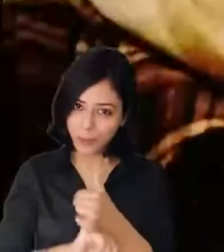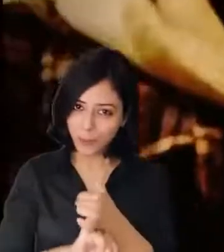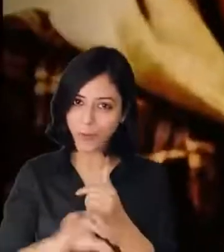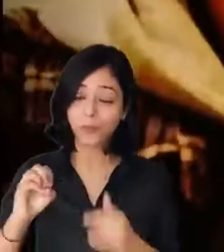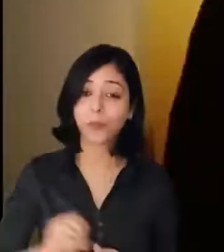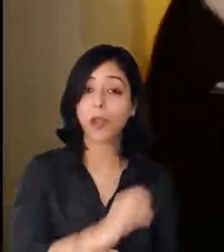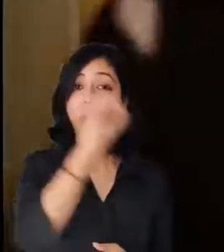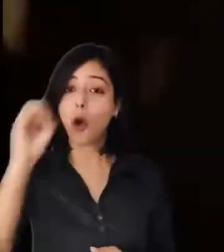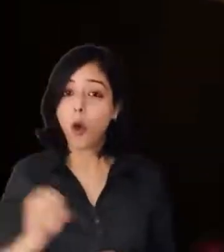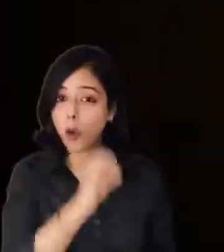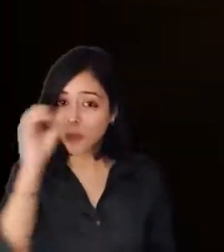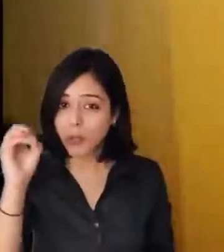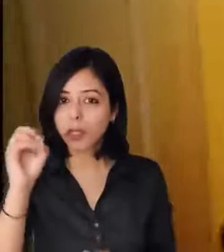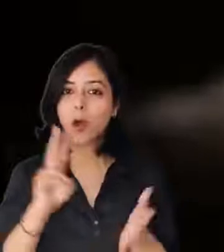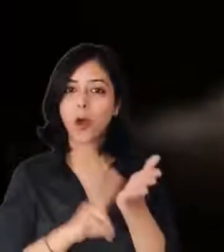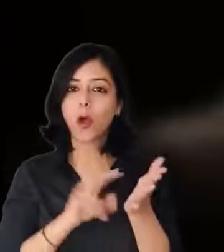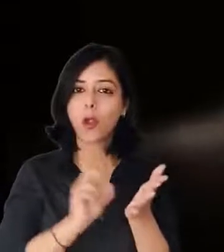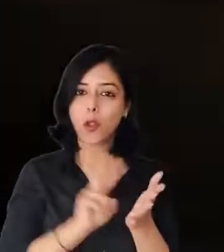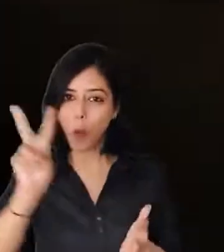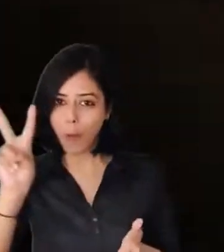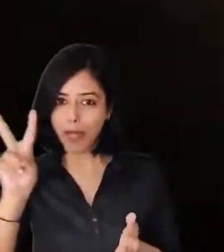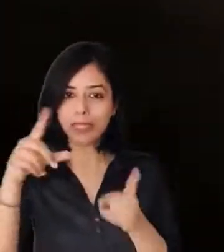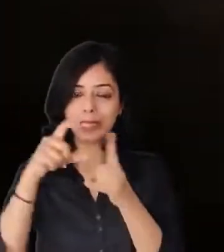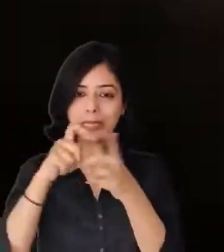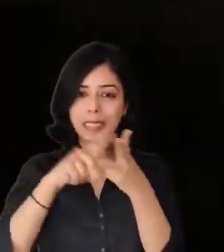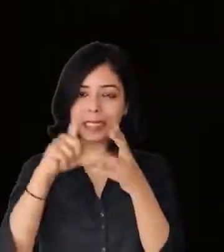Y él le tenía mucho miedo.